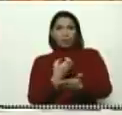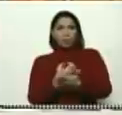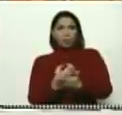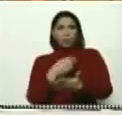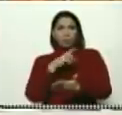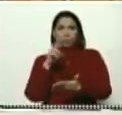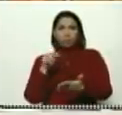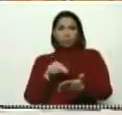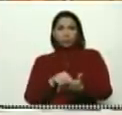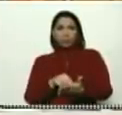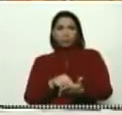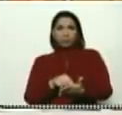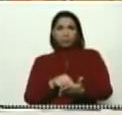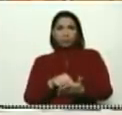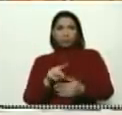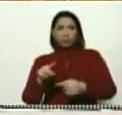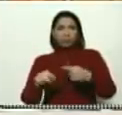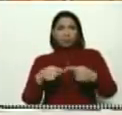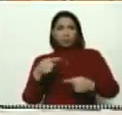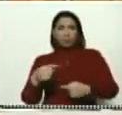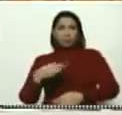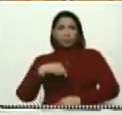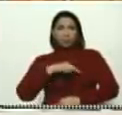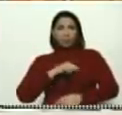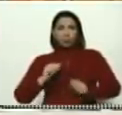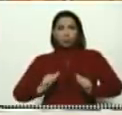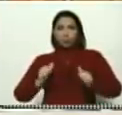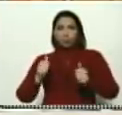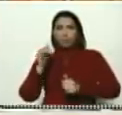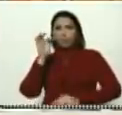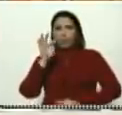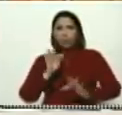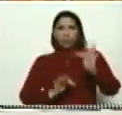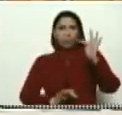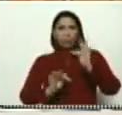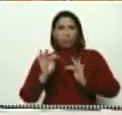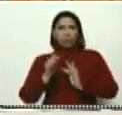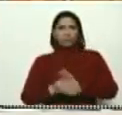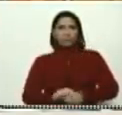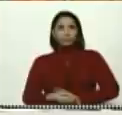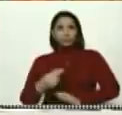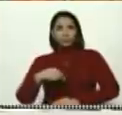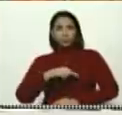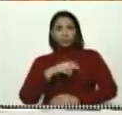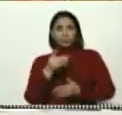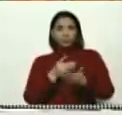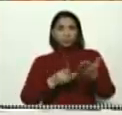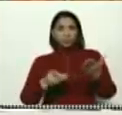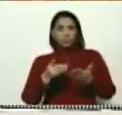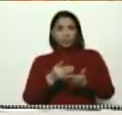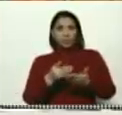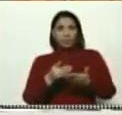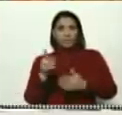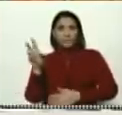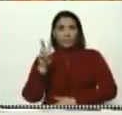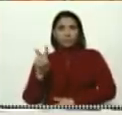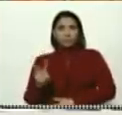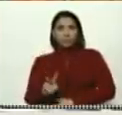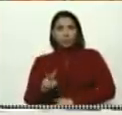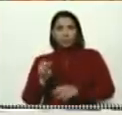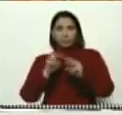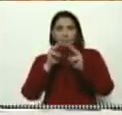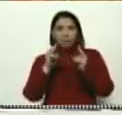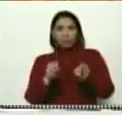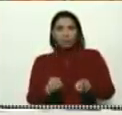nacional, y luego habíamos iniciado en una fórmula que hemos diseñado en Venezuela, el método del